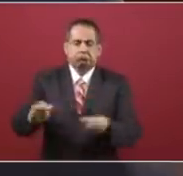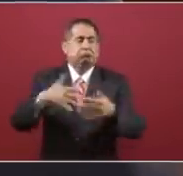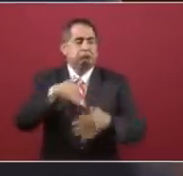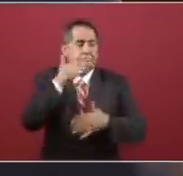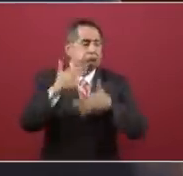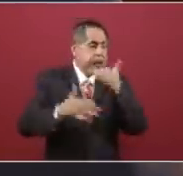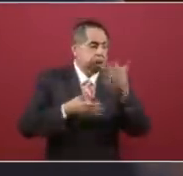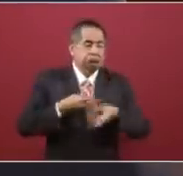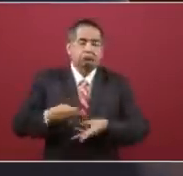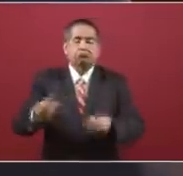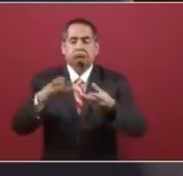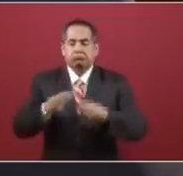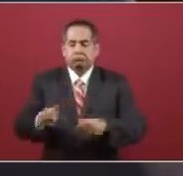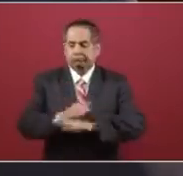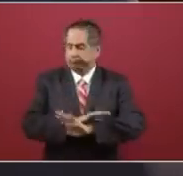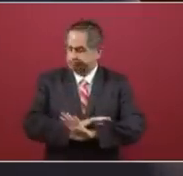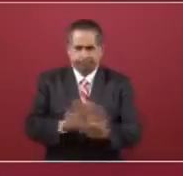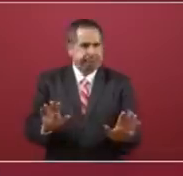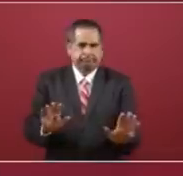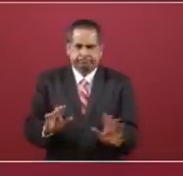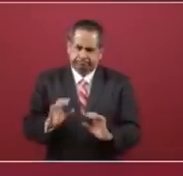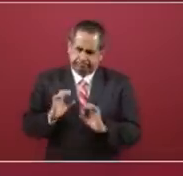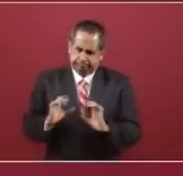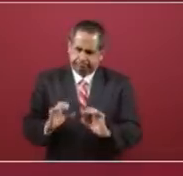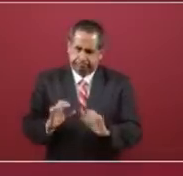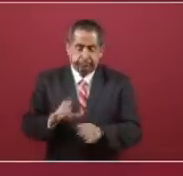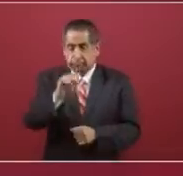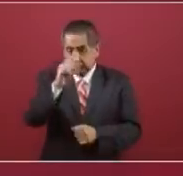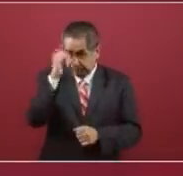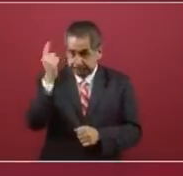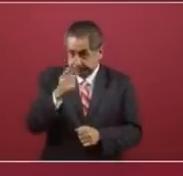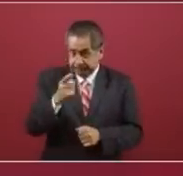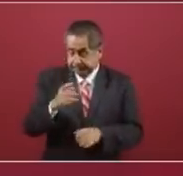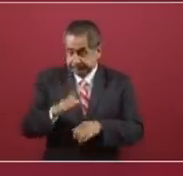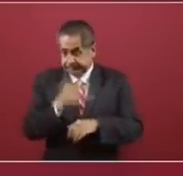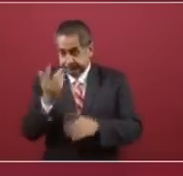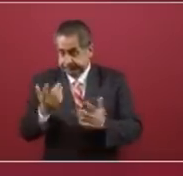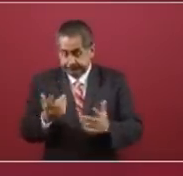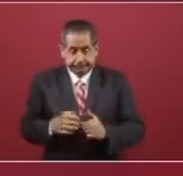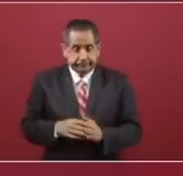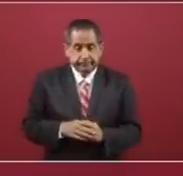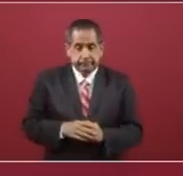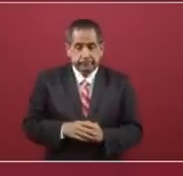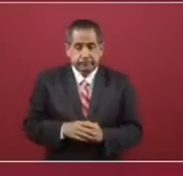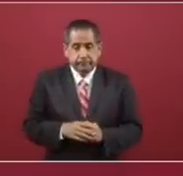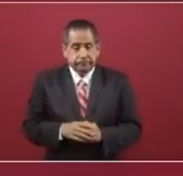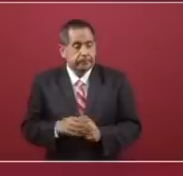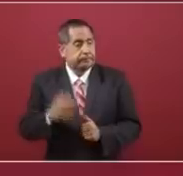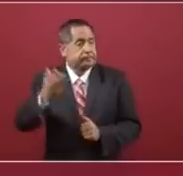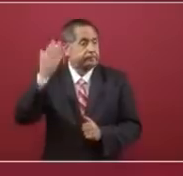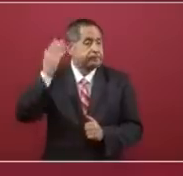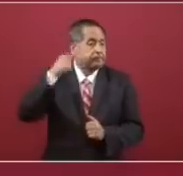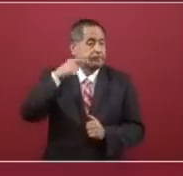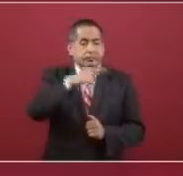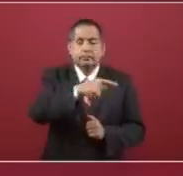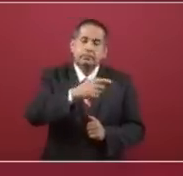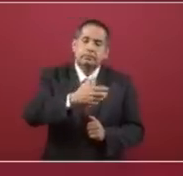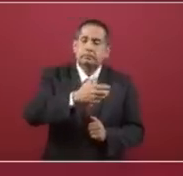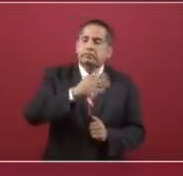van a haber desperdicios. Y no es fácil. Porque existía la mala